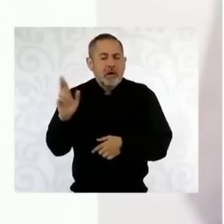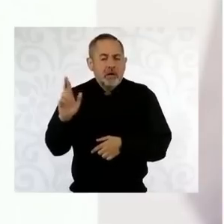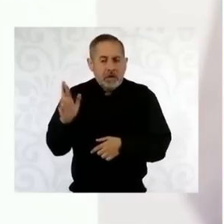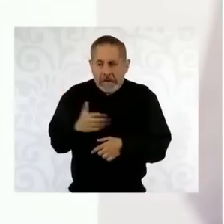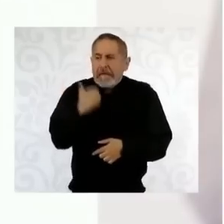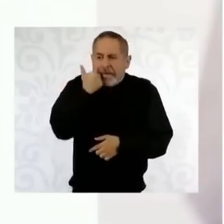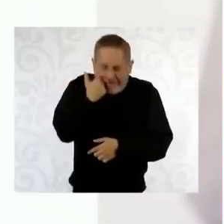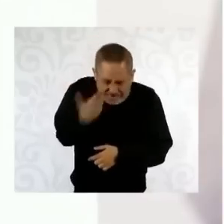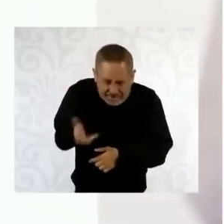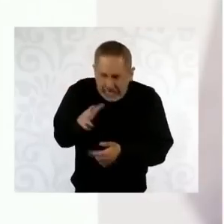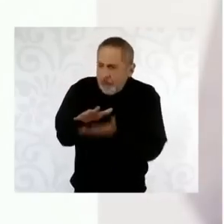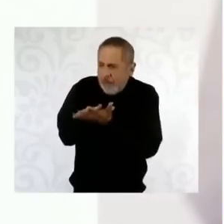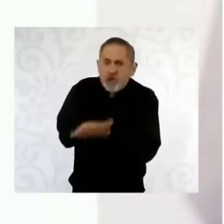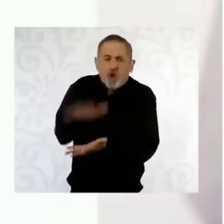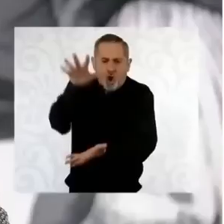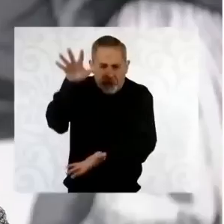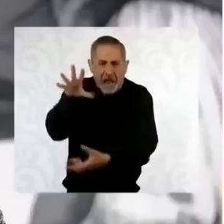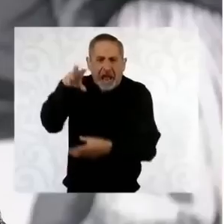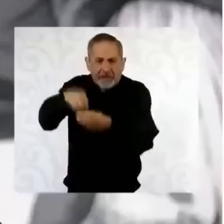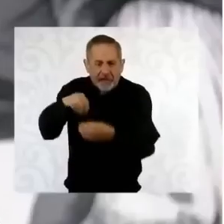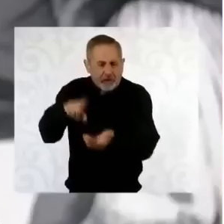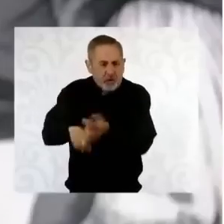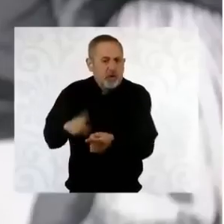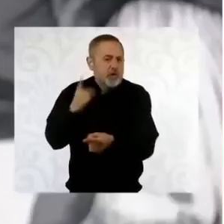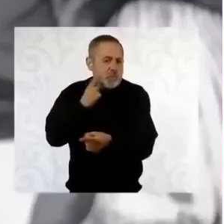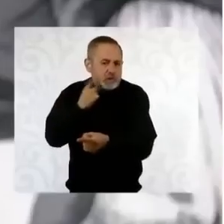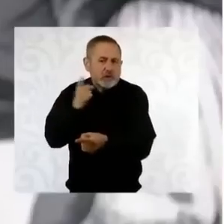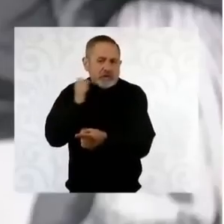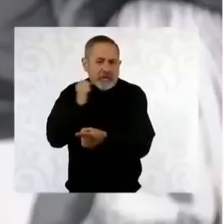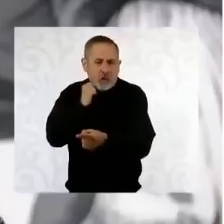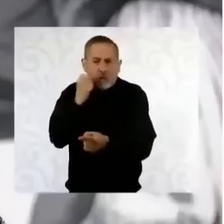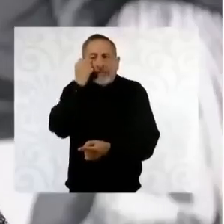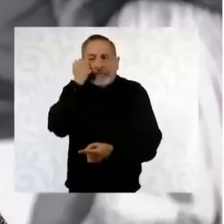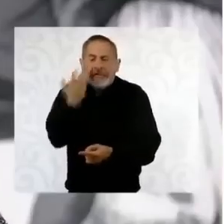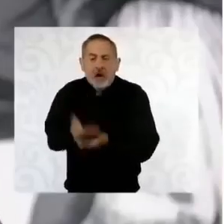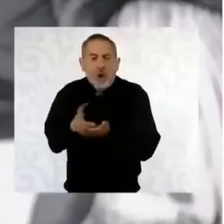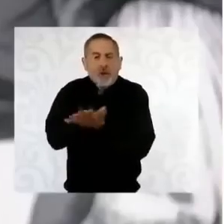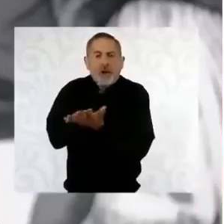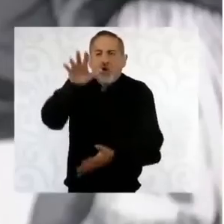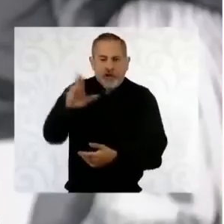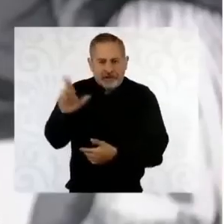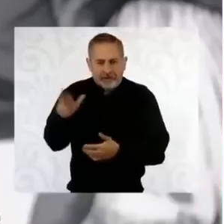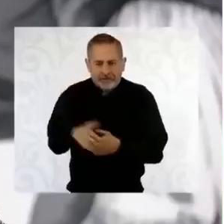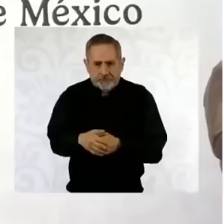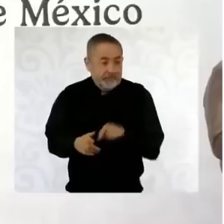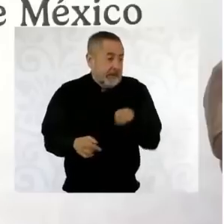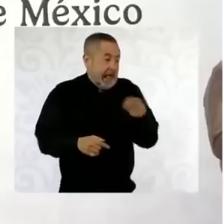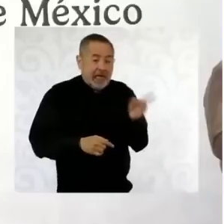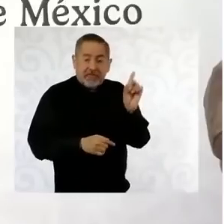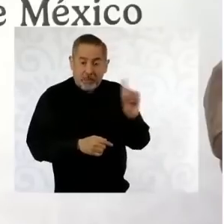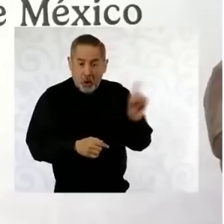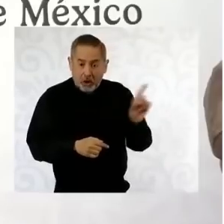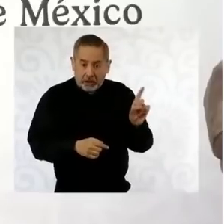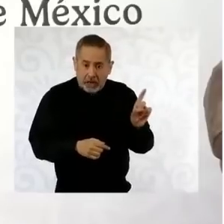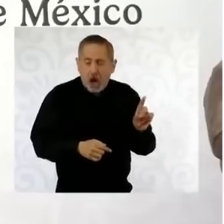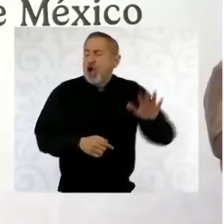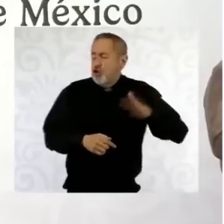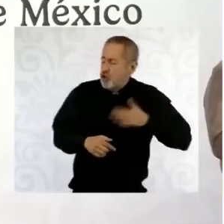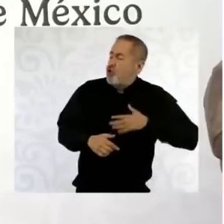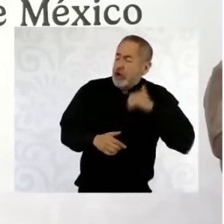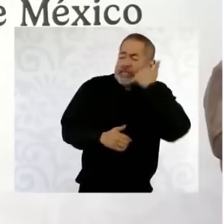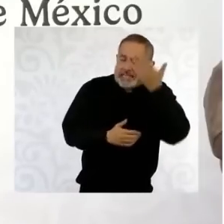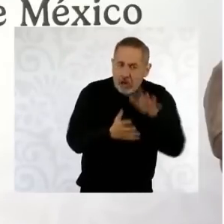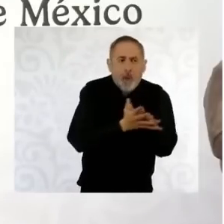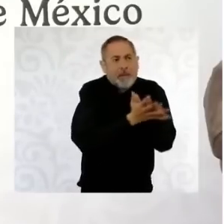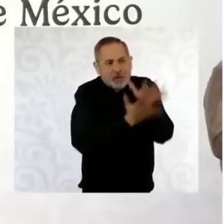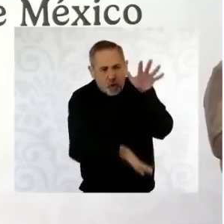mayoría en la Cámara Baja y en la Cámara Alta. ¿Qué buscaba el Partido Demócrata? Pues tener mayoría en la Cámara Baja y en